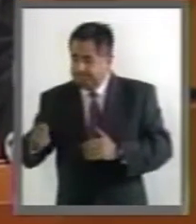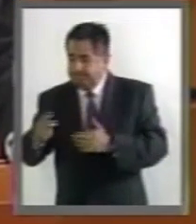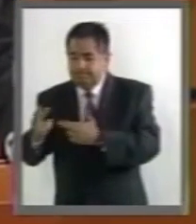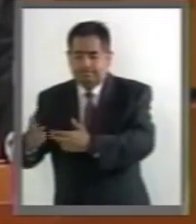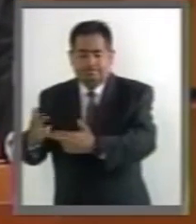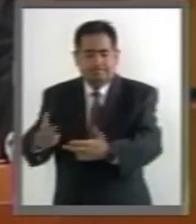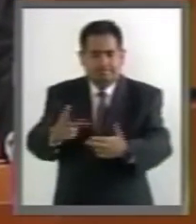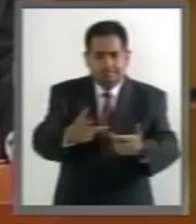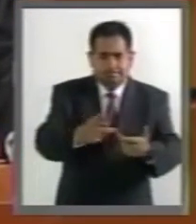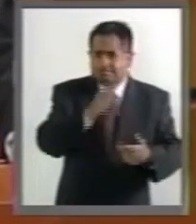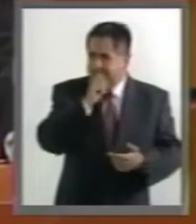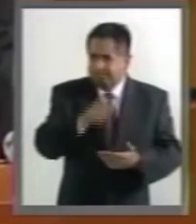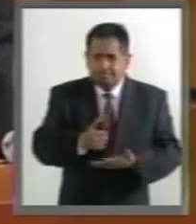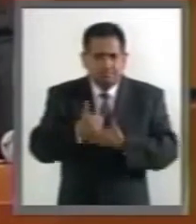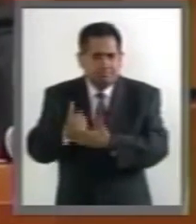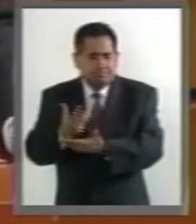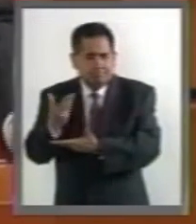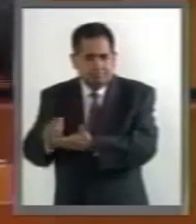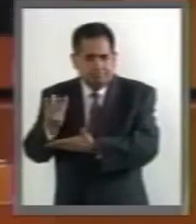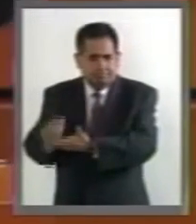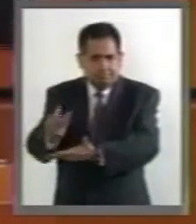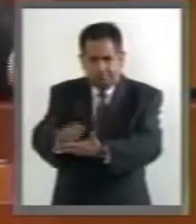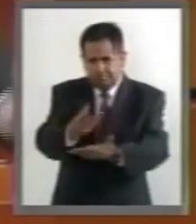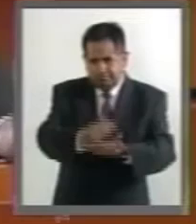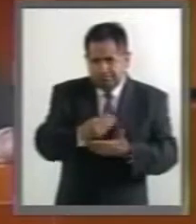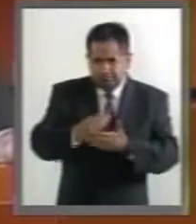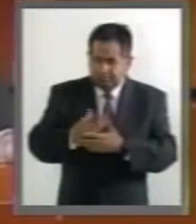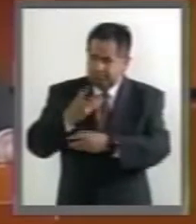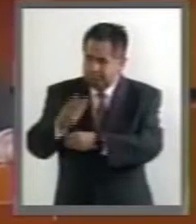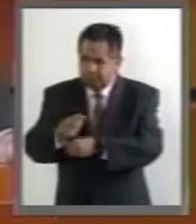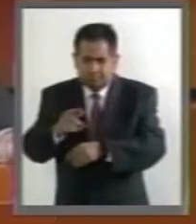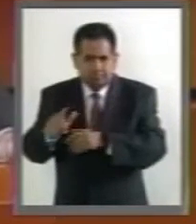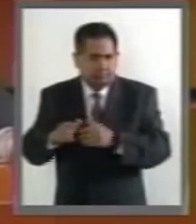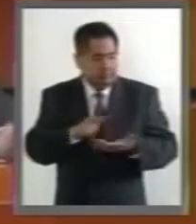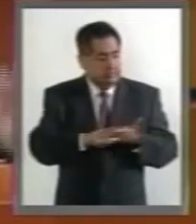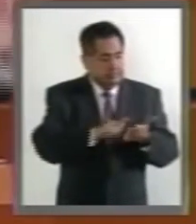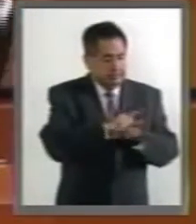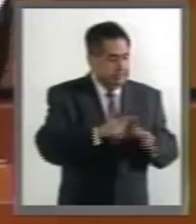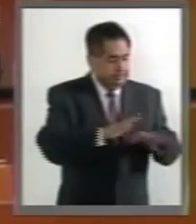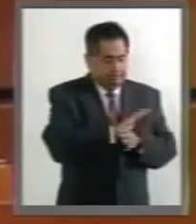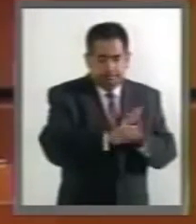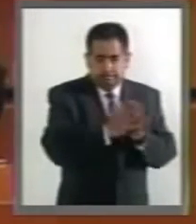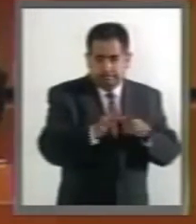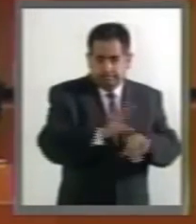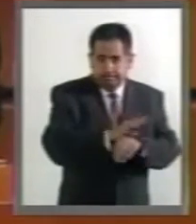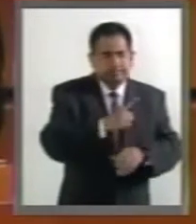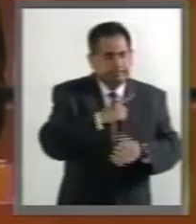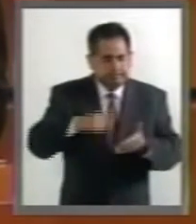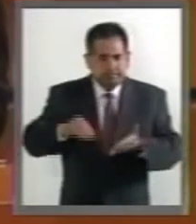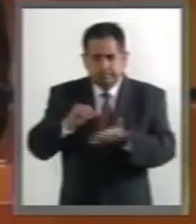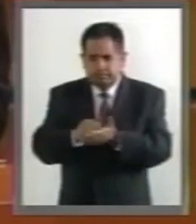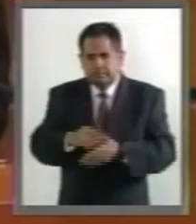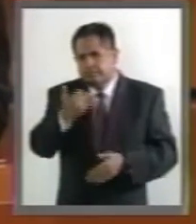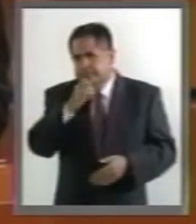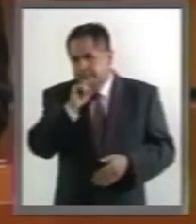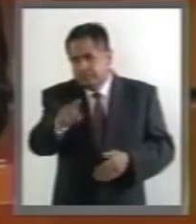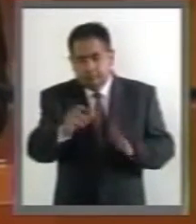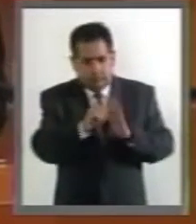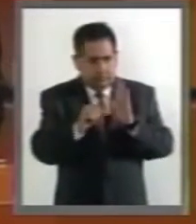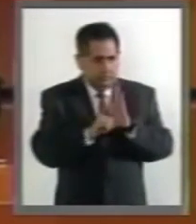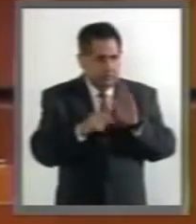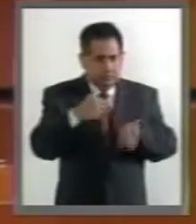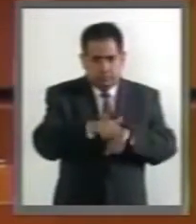los hidrocarburos en la era de la postreforma energética. Y de acuerdo al artículo 25 de nuestra